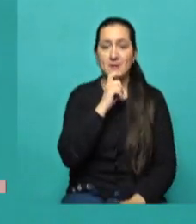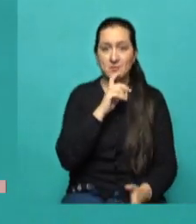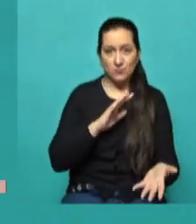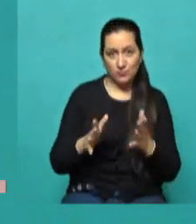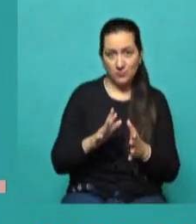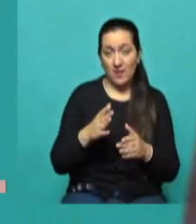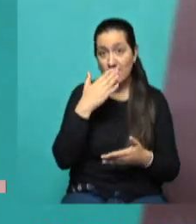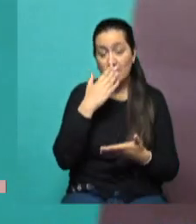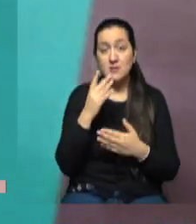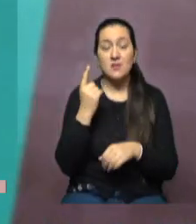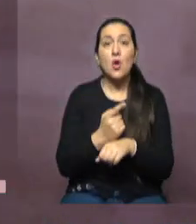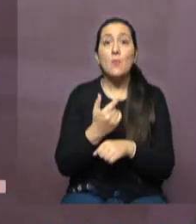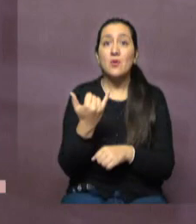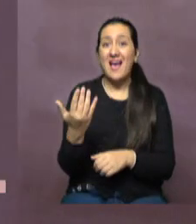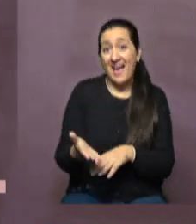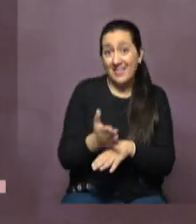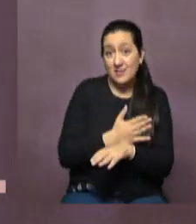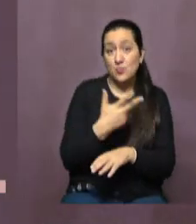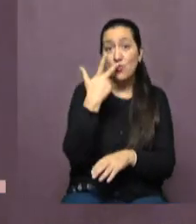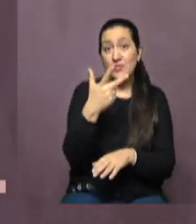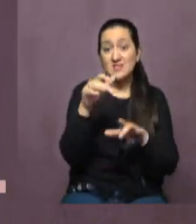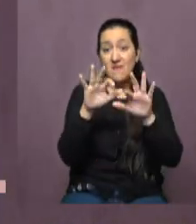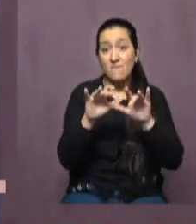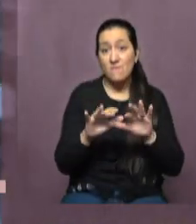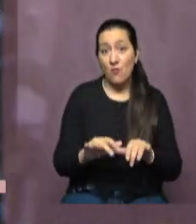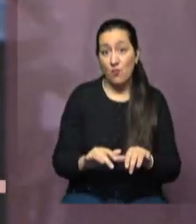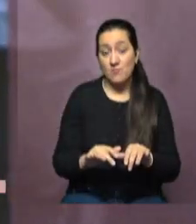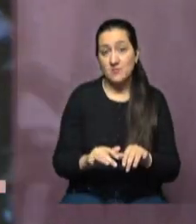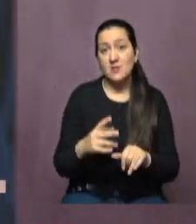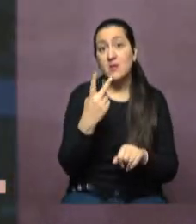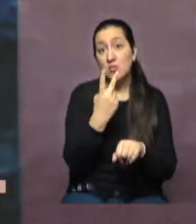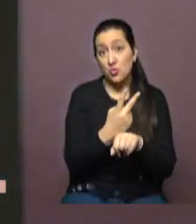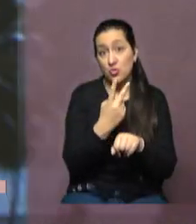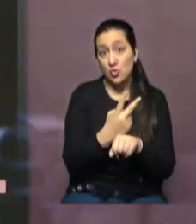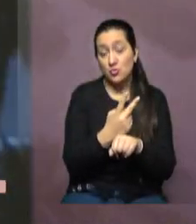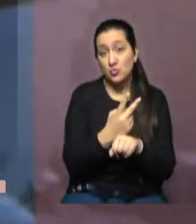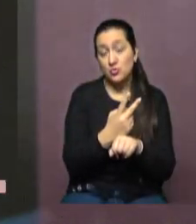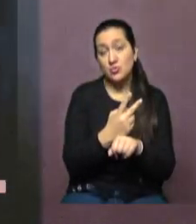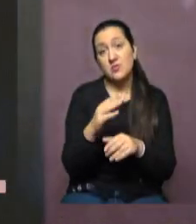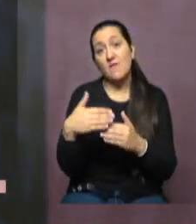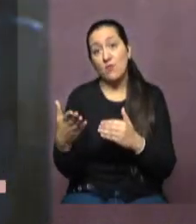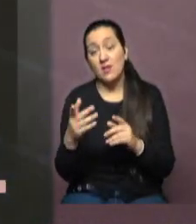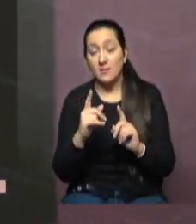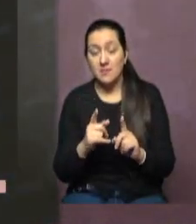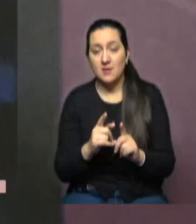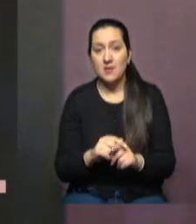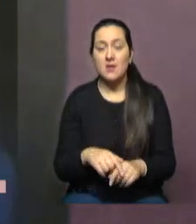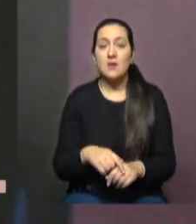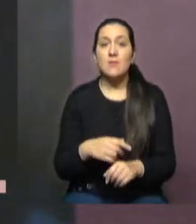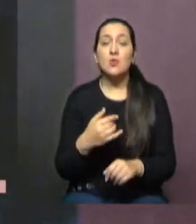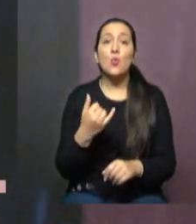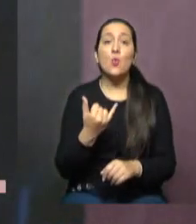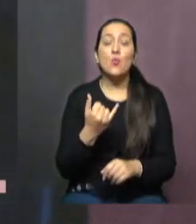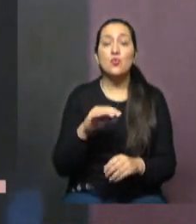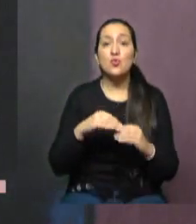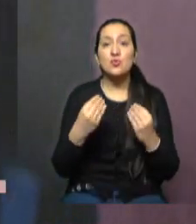decidió hubo tres informes internos y por lo menos dos que se conocieron externos pero o el el cuarto externo fue